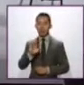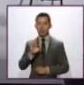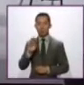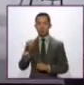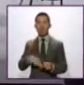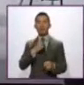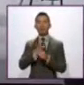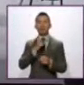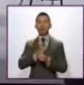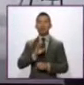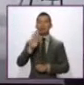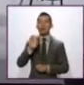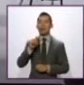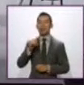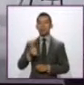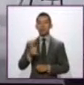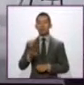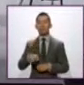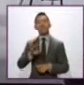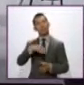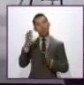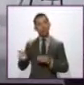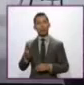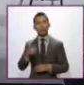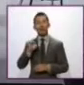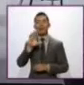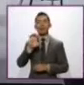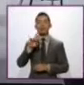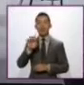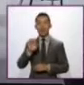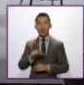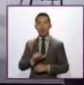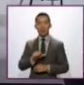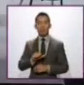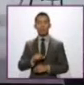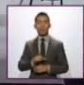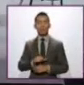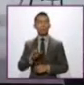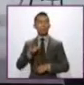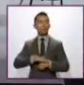después Betty, después Celia, número 3, ¿alguien más?